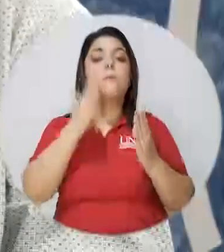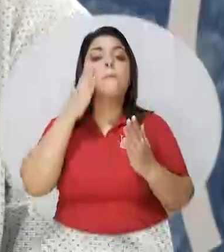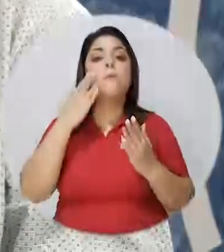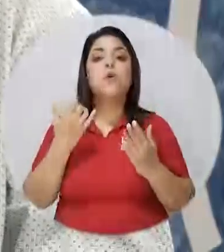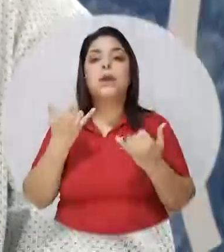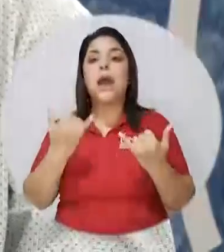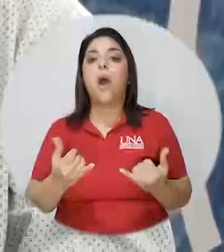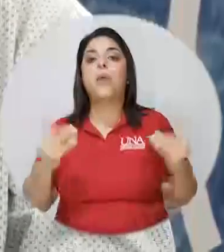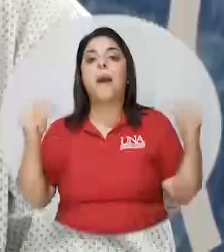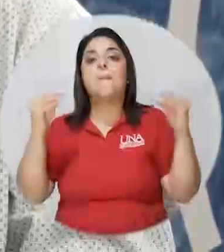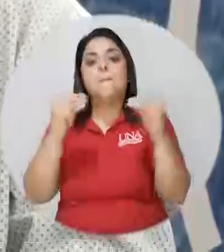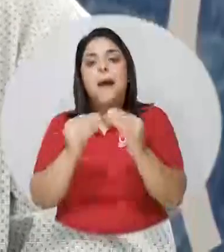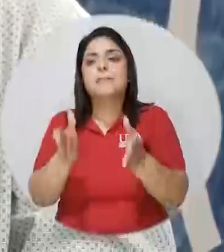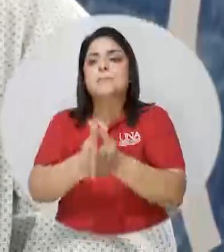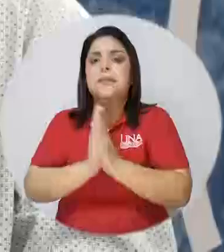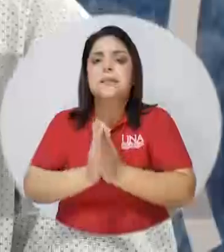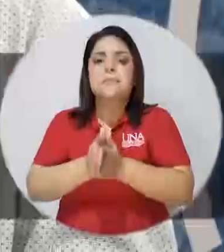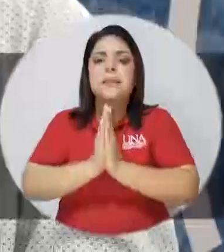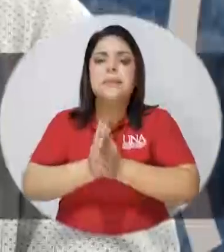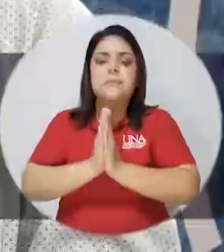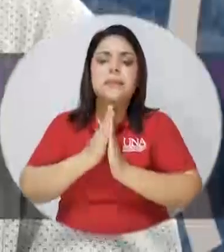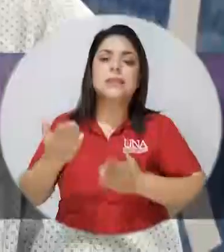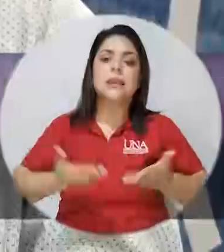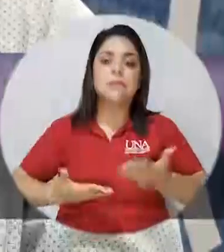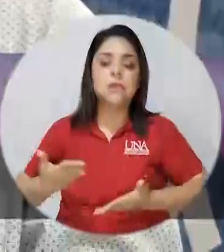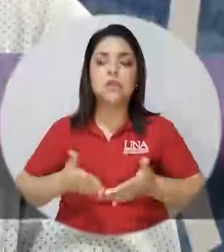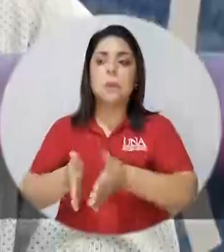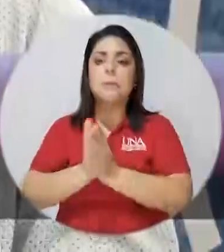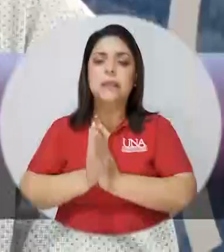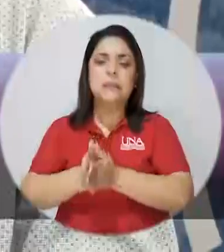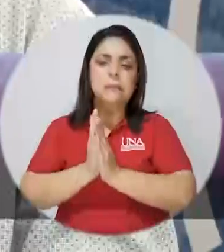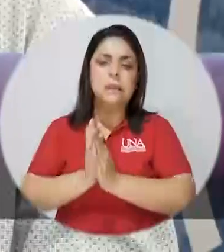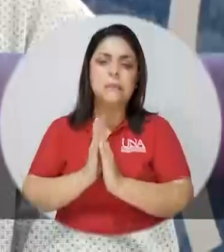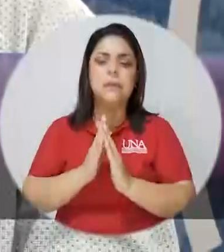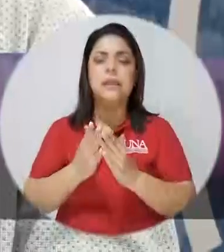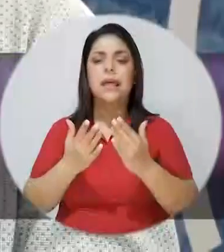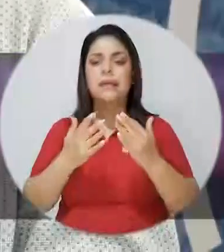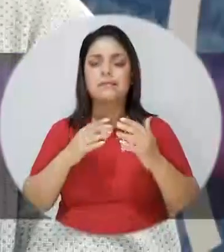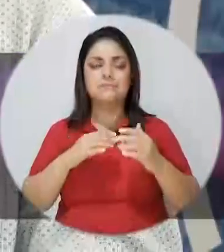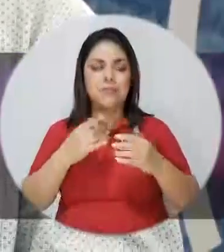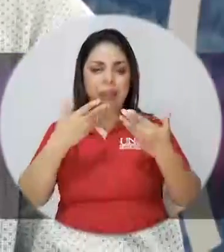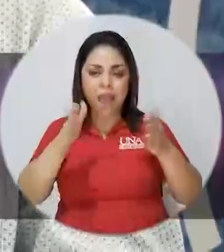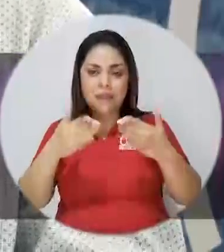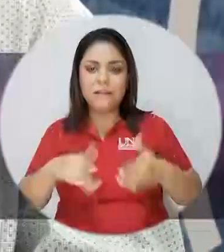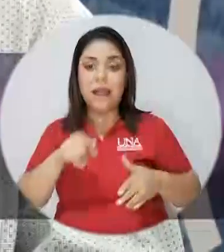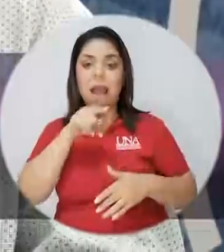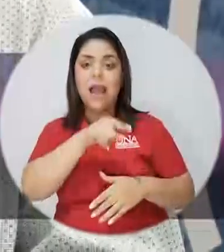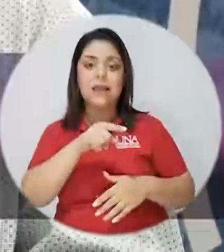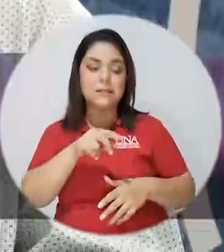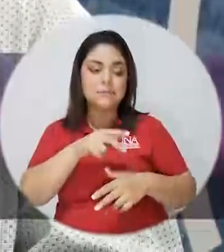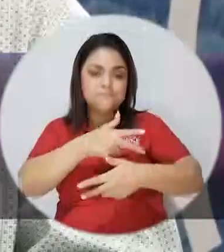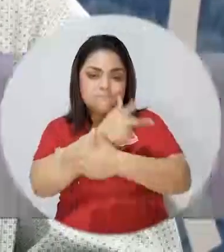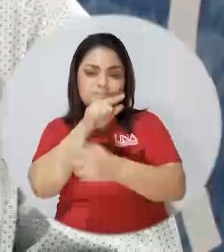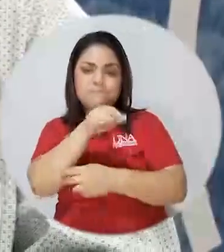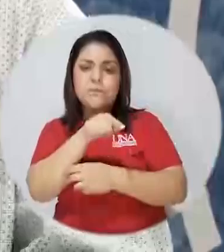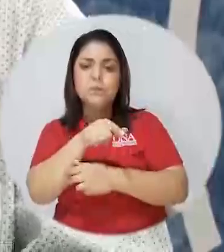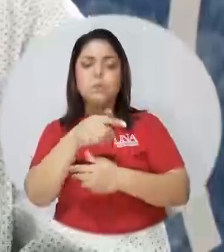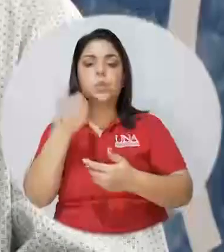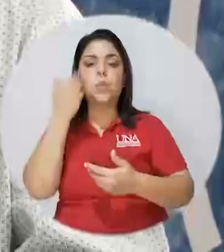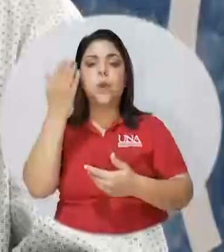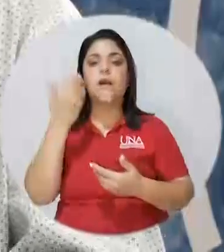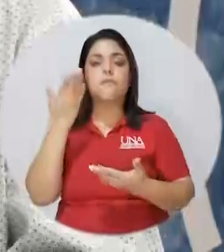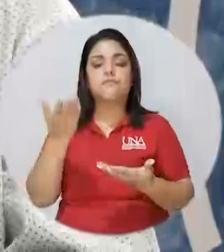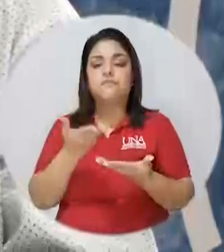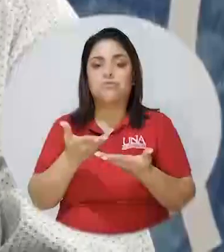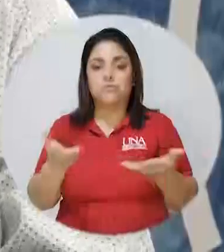porque la demanda de servicios, la demanda de mantenimientos, la demanda de puesta en vivo